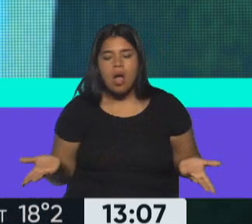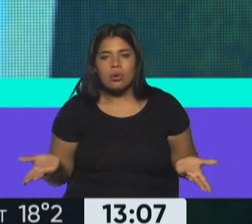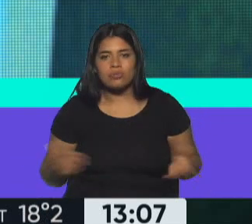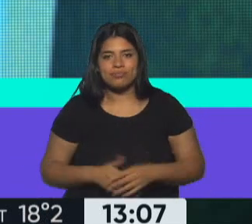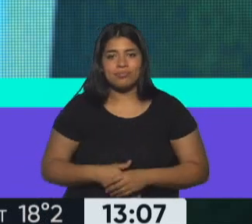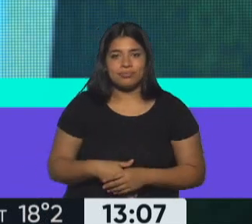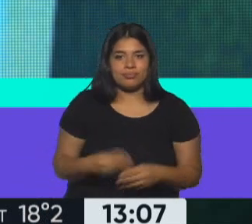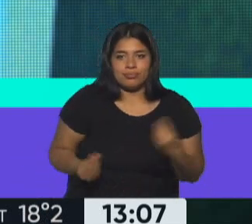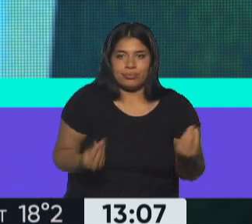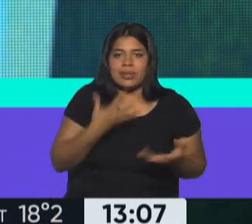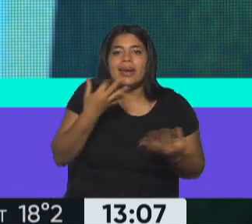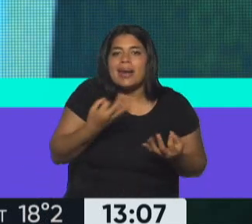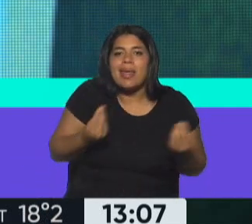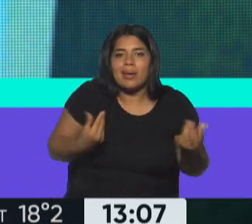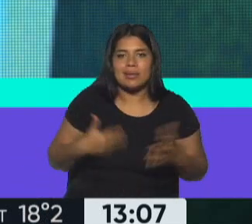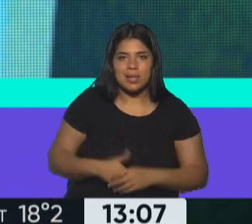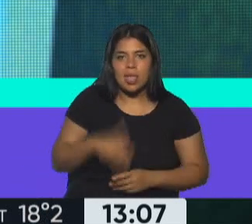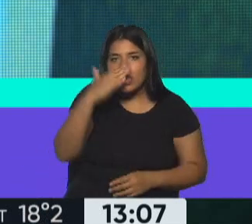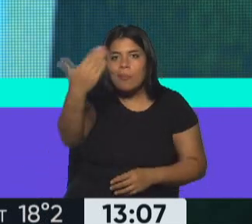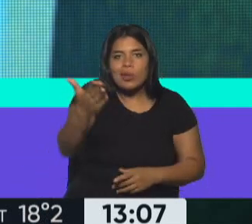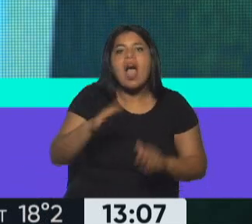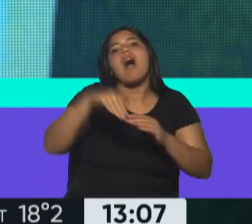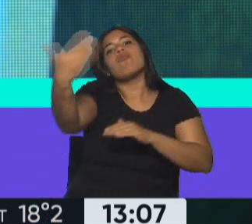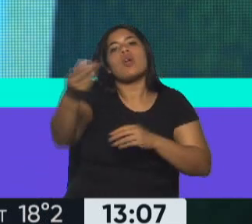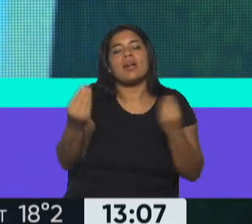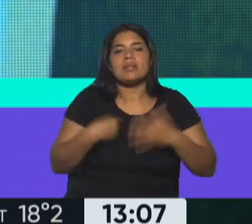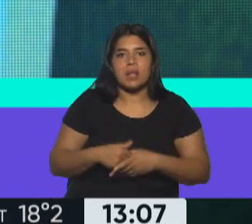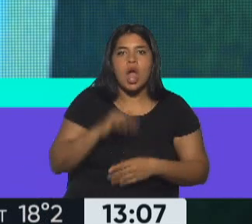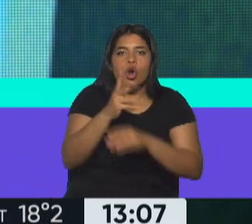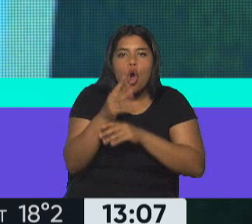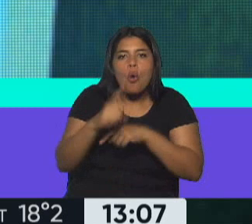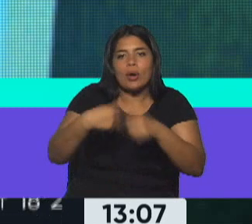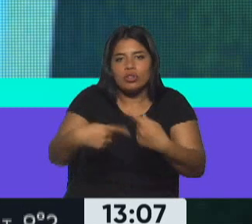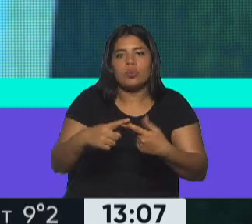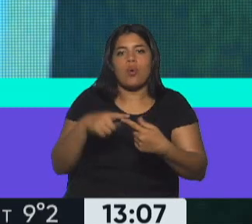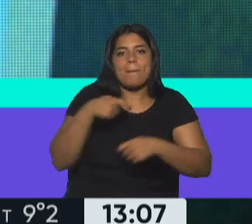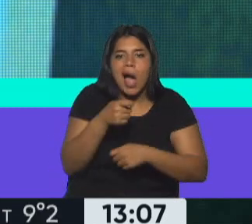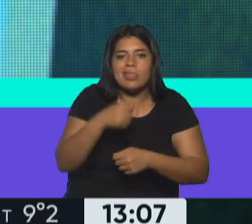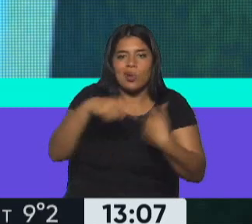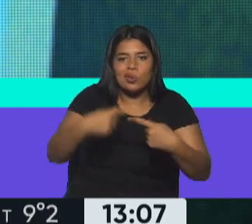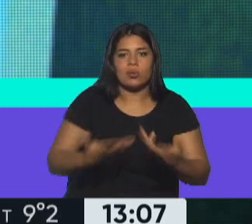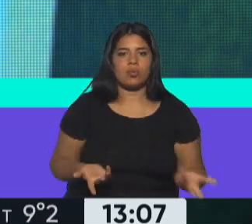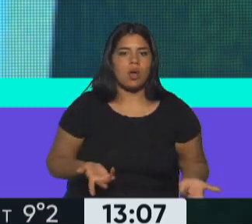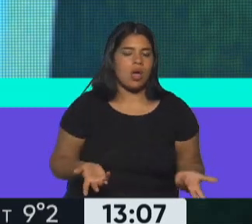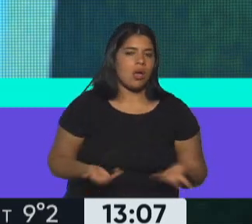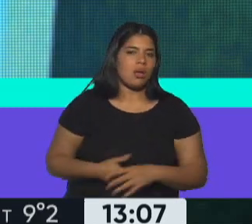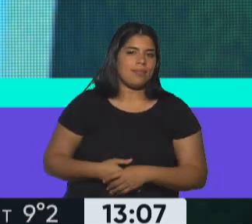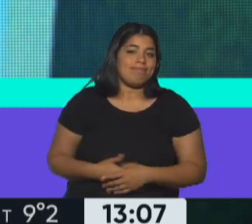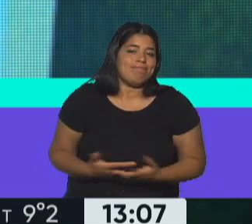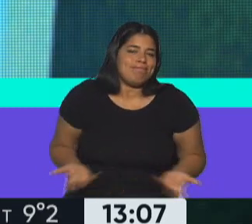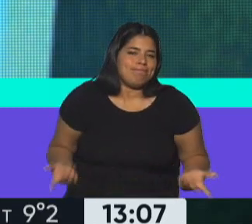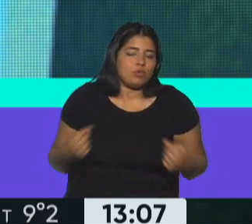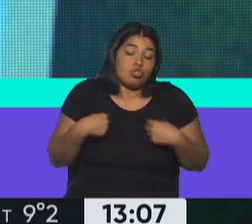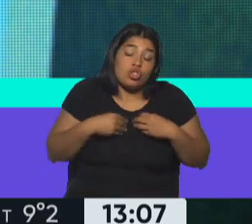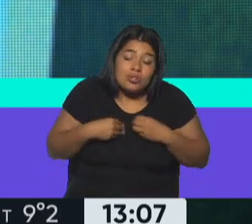que van a ser que van a ser van a seguir robando van a seguir matando o sea la intención es que yo